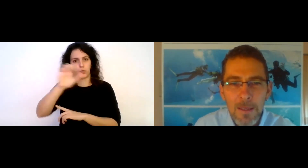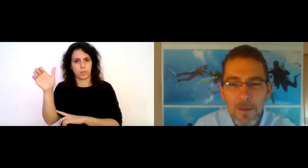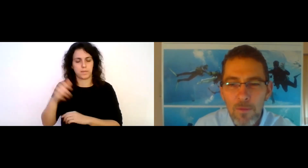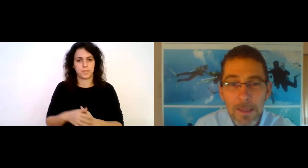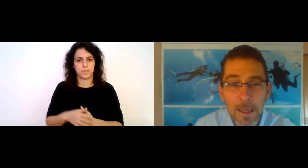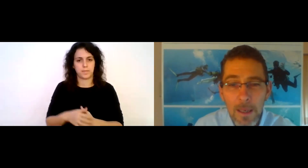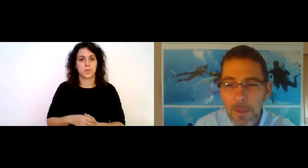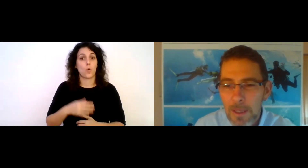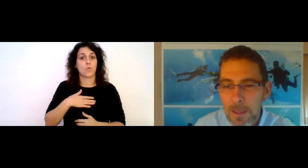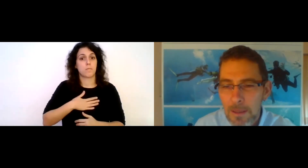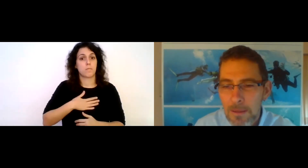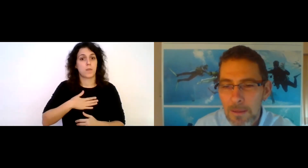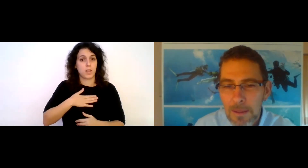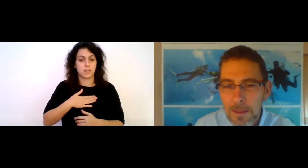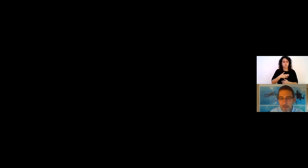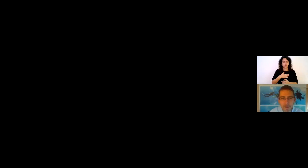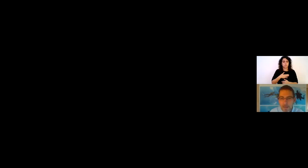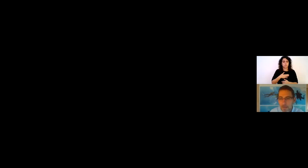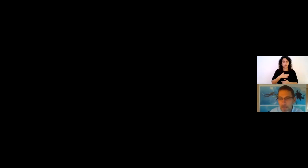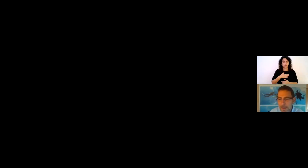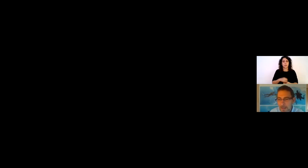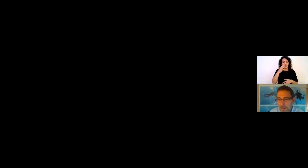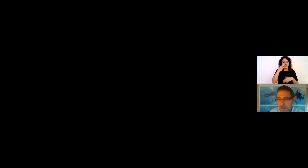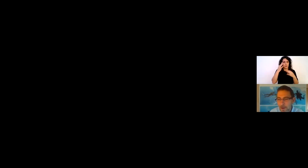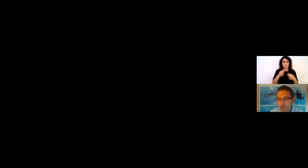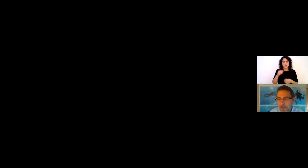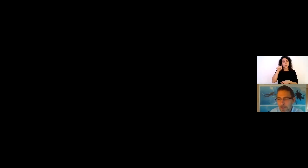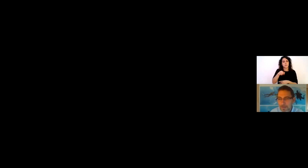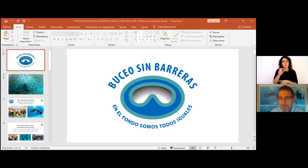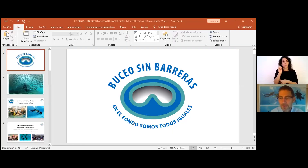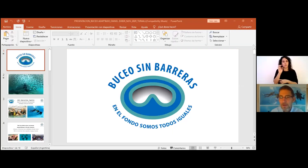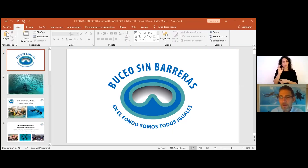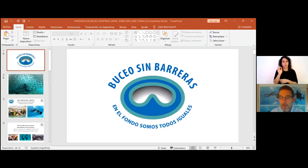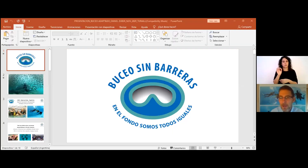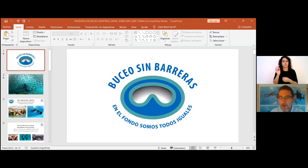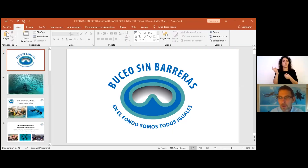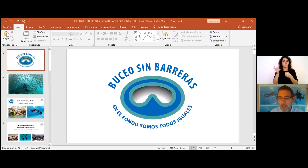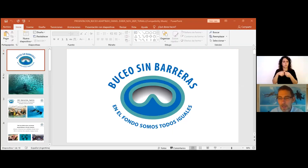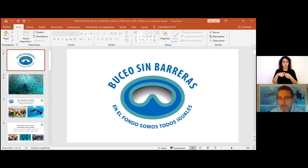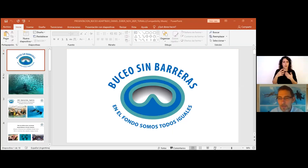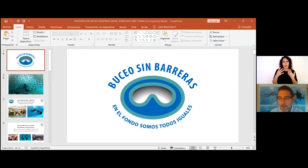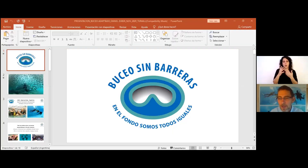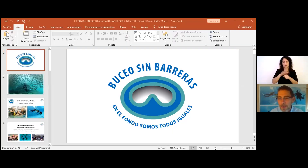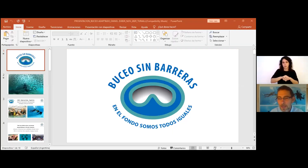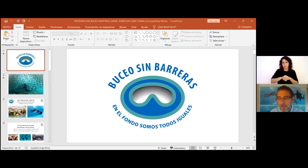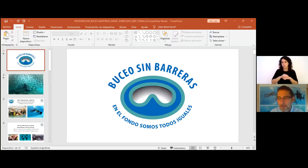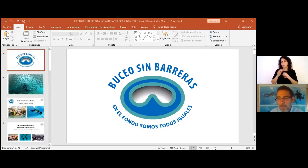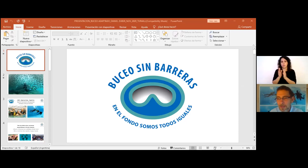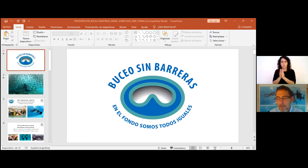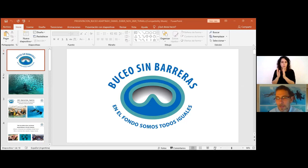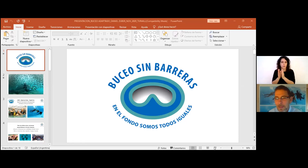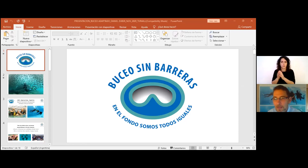un placer realmente estar presente en este congreso con amigos colegas personas que